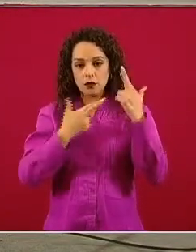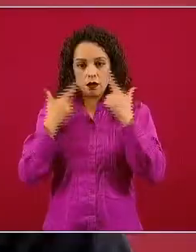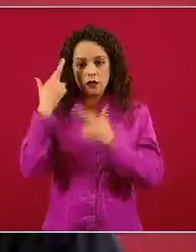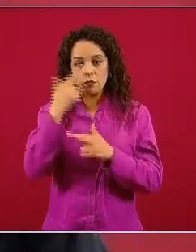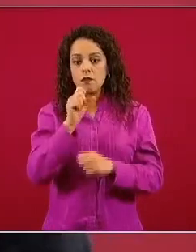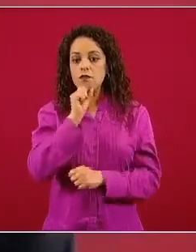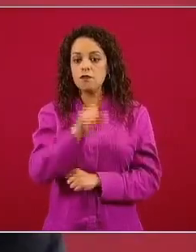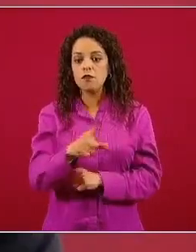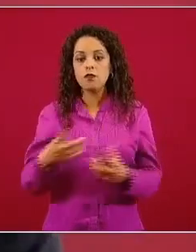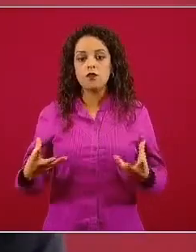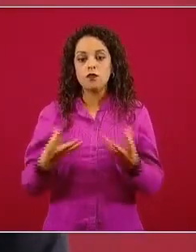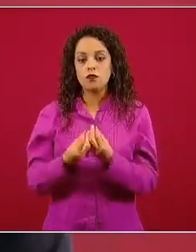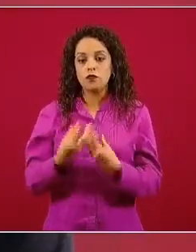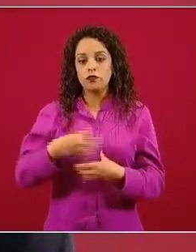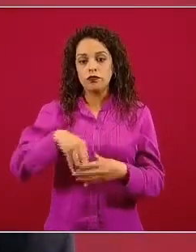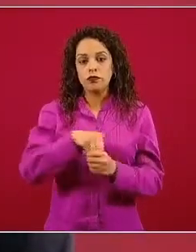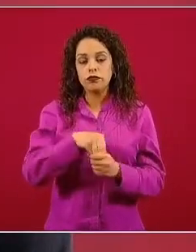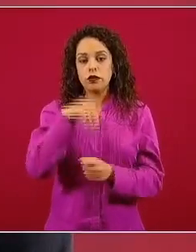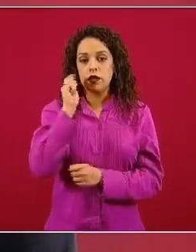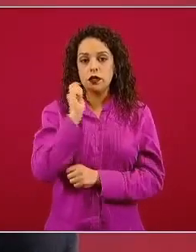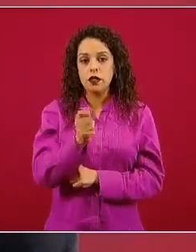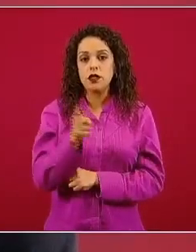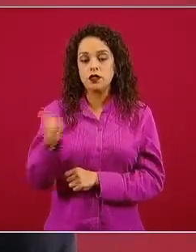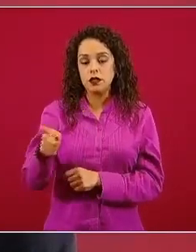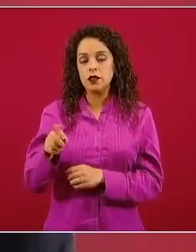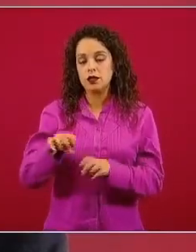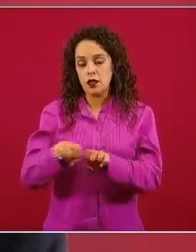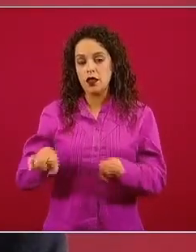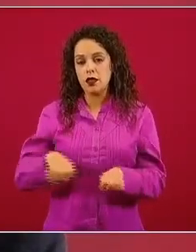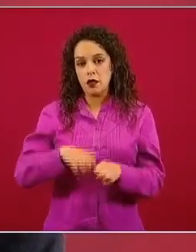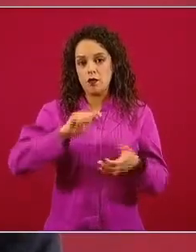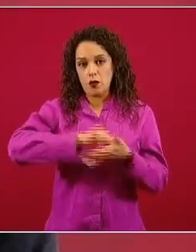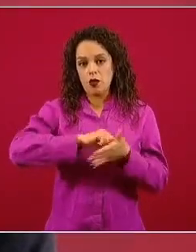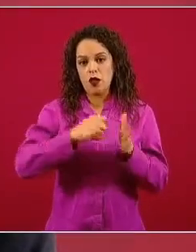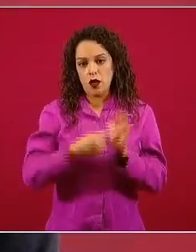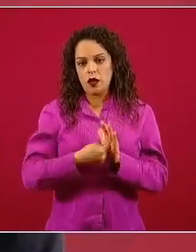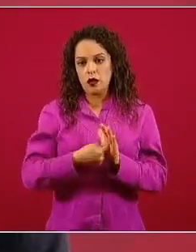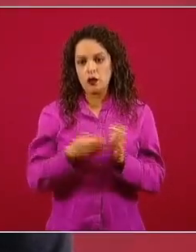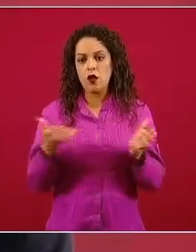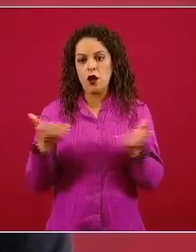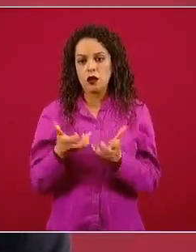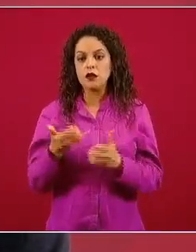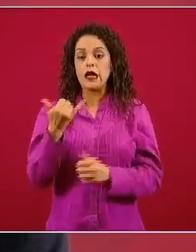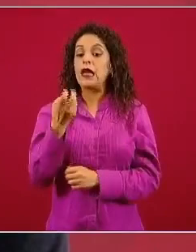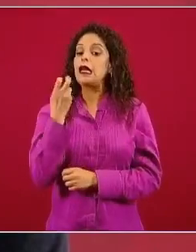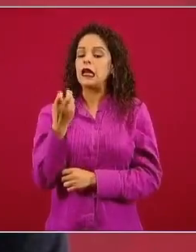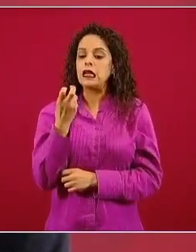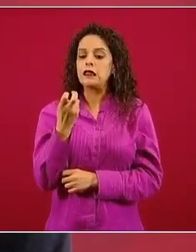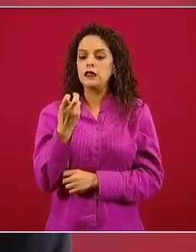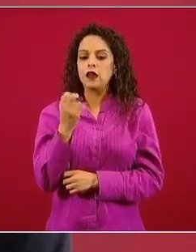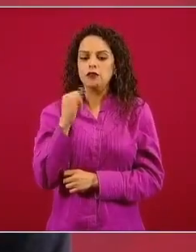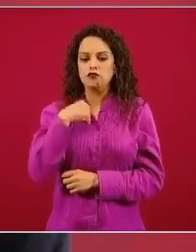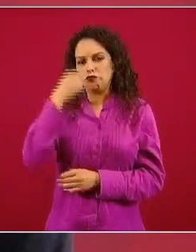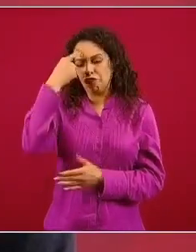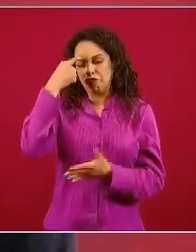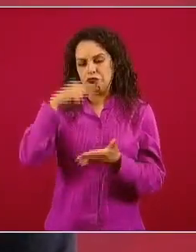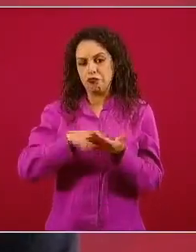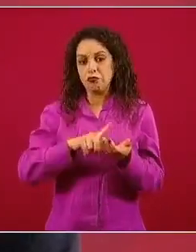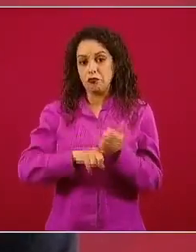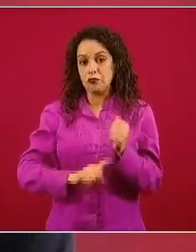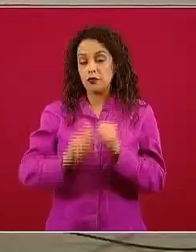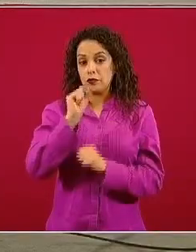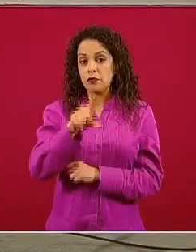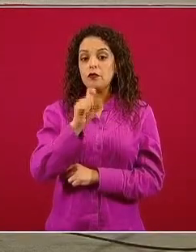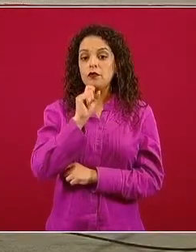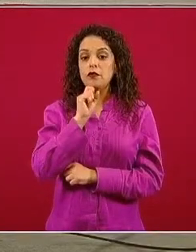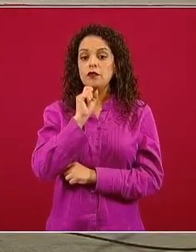integrado en la valoración que el equipo técnico está teniendo y de seguro va a ser parte de la política nacional que se